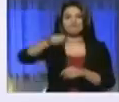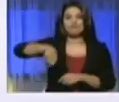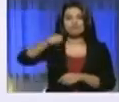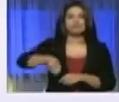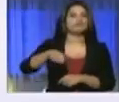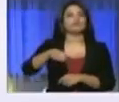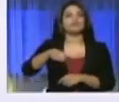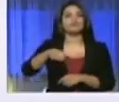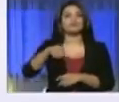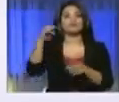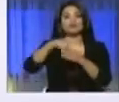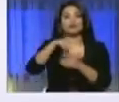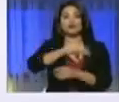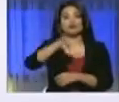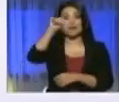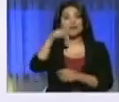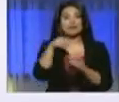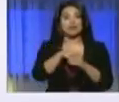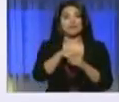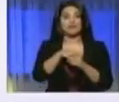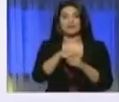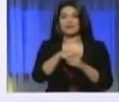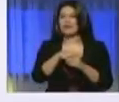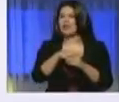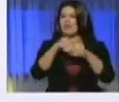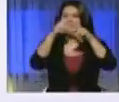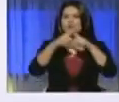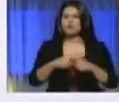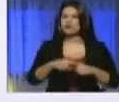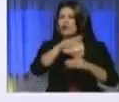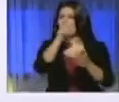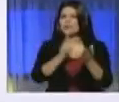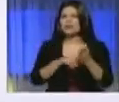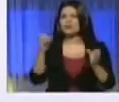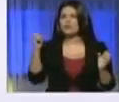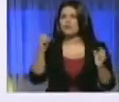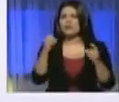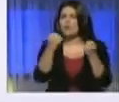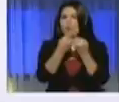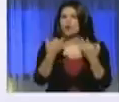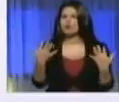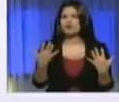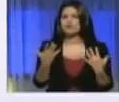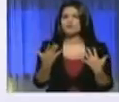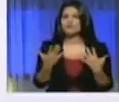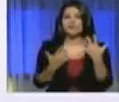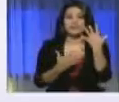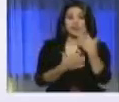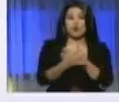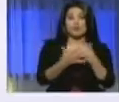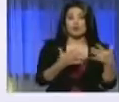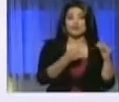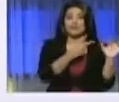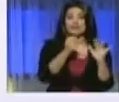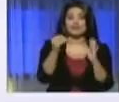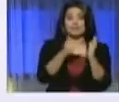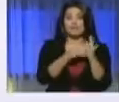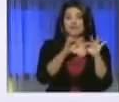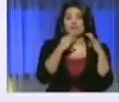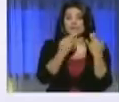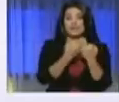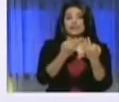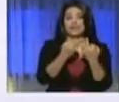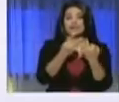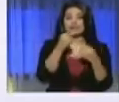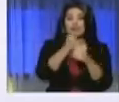socialista. Esto sumaría entonces, al lado de los 5.700.000 hogares de trabajadores